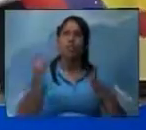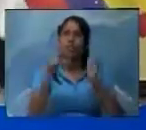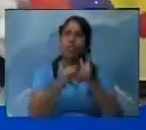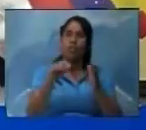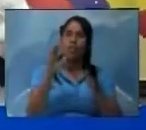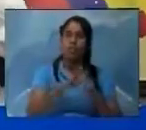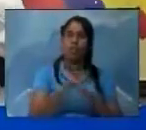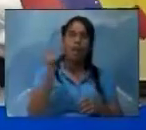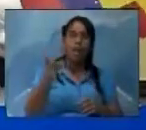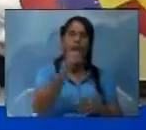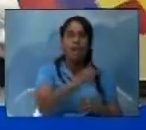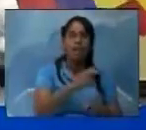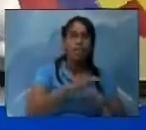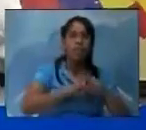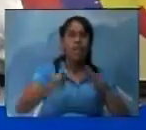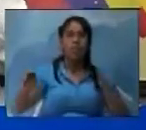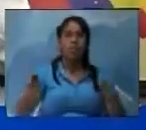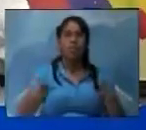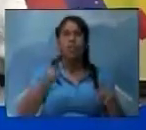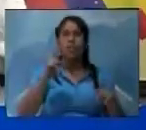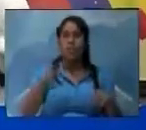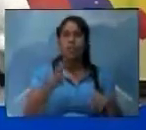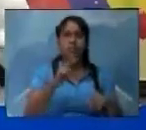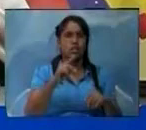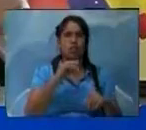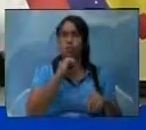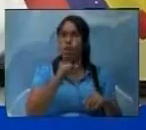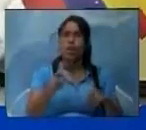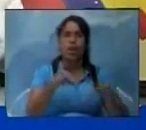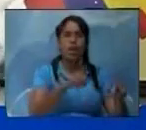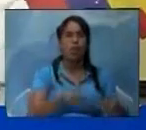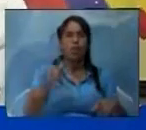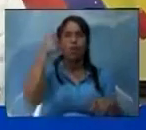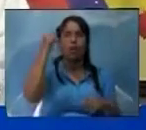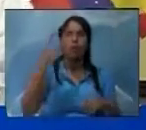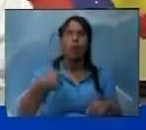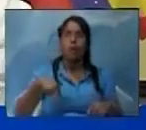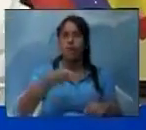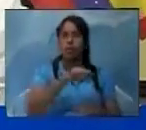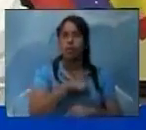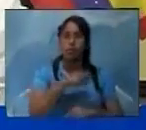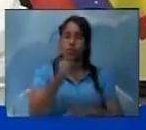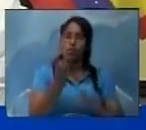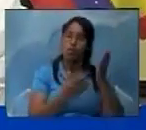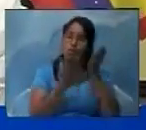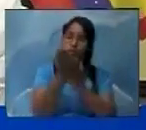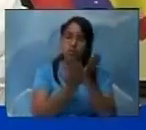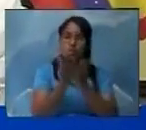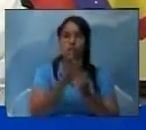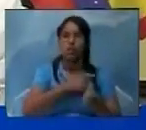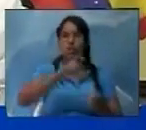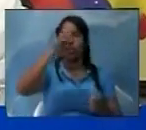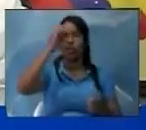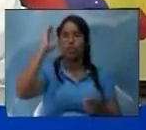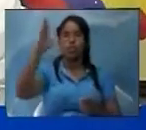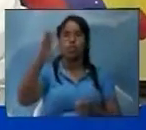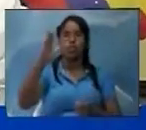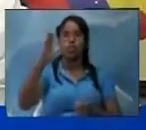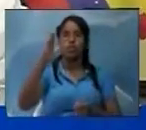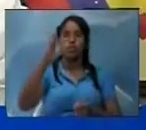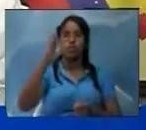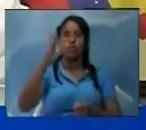gente semidesnudo? Ese no es el lugar para nosotros, los siervos del